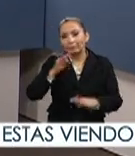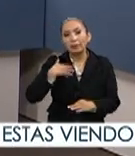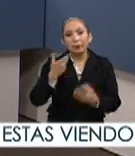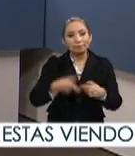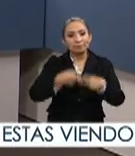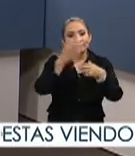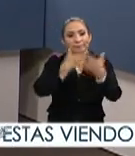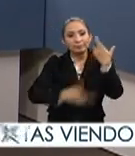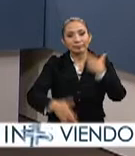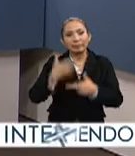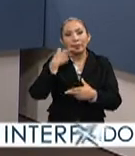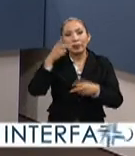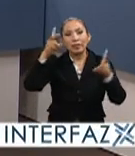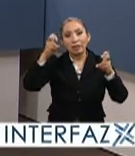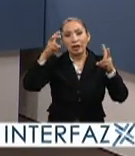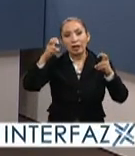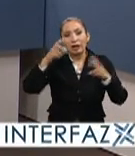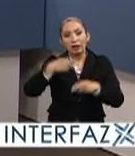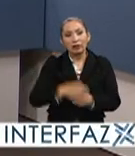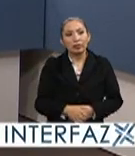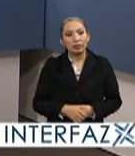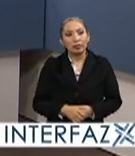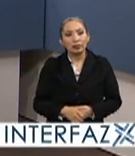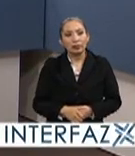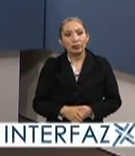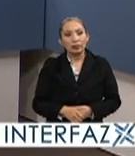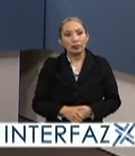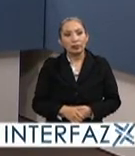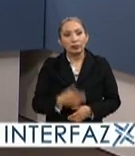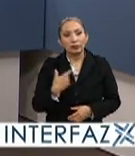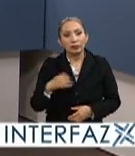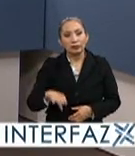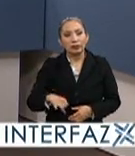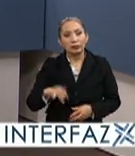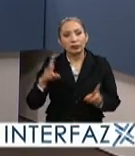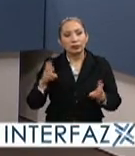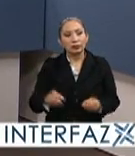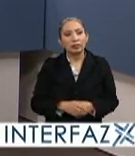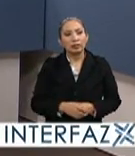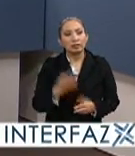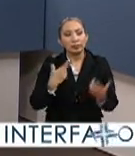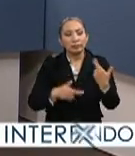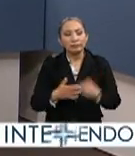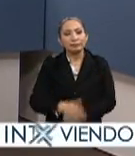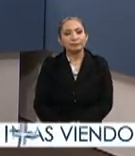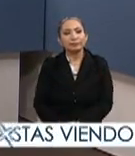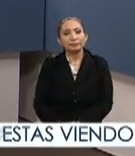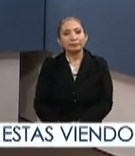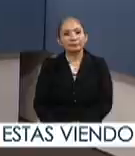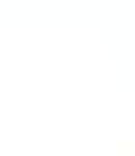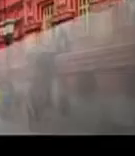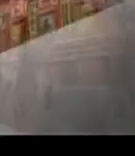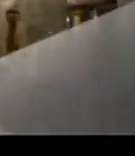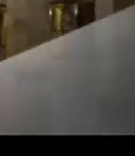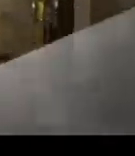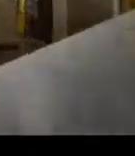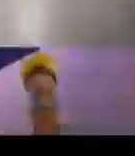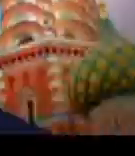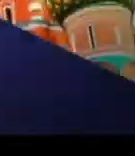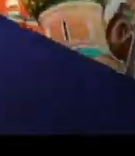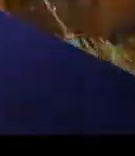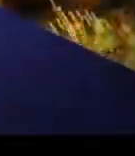Vamos a hacer una breve pausa para seguir hablando con usted sobre este interesante tema. Regresamos.